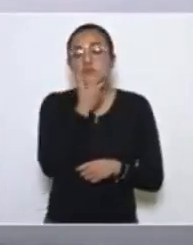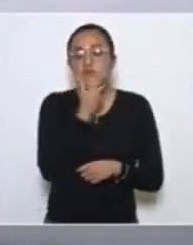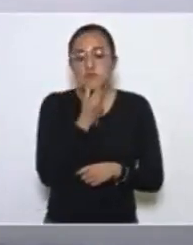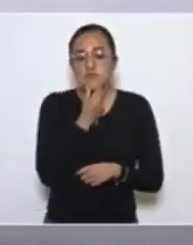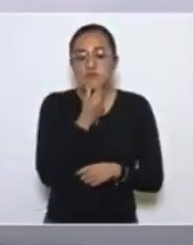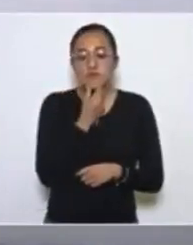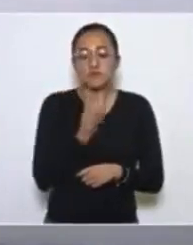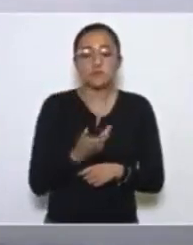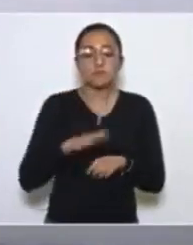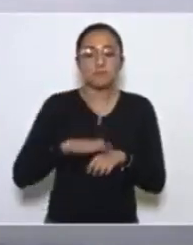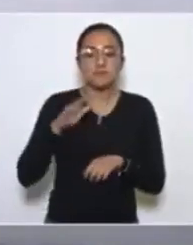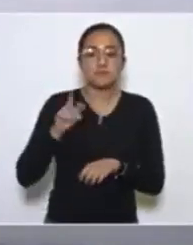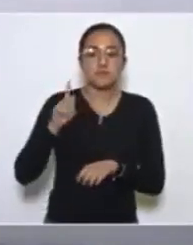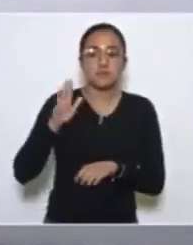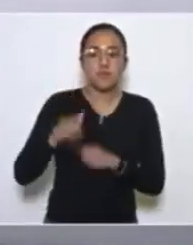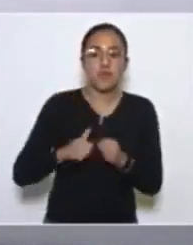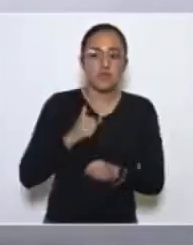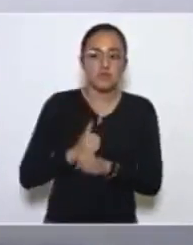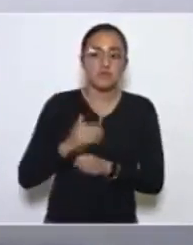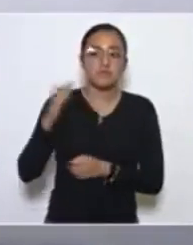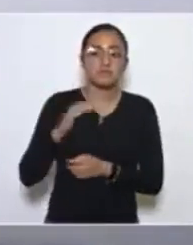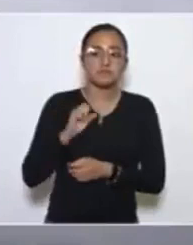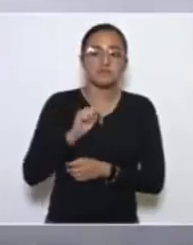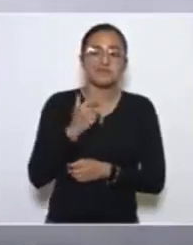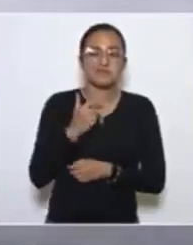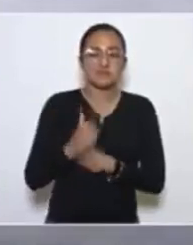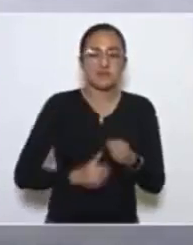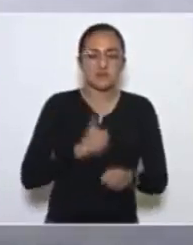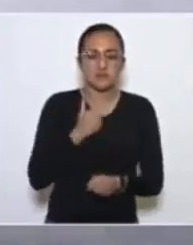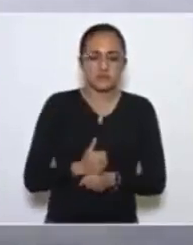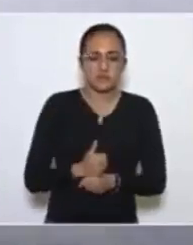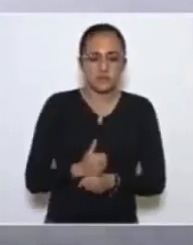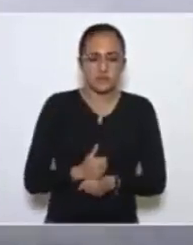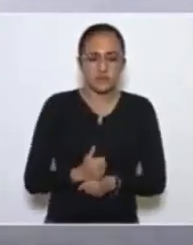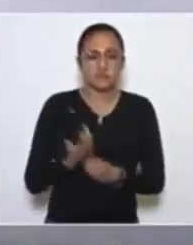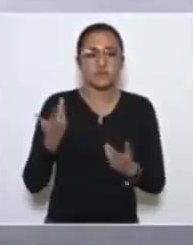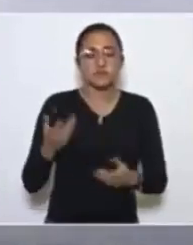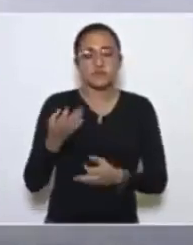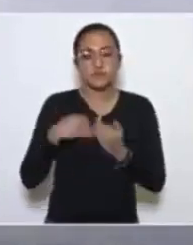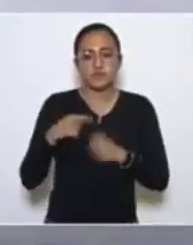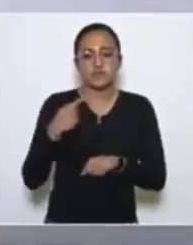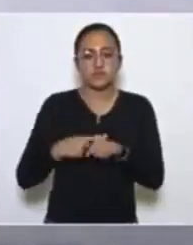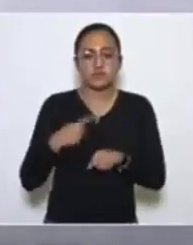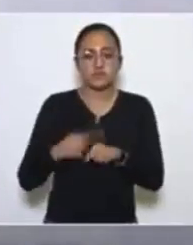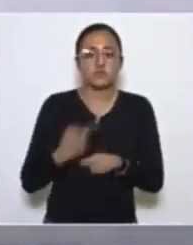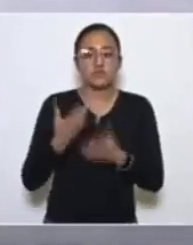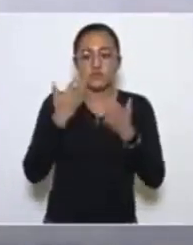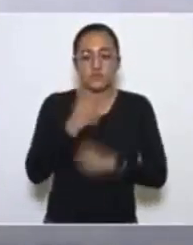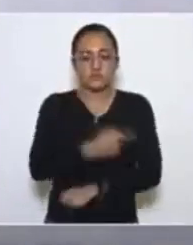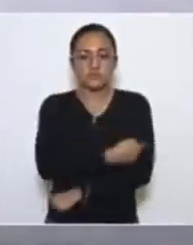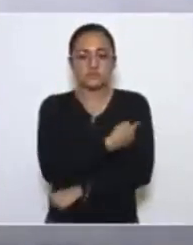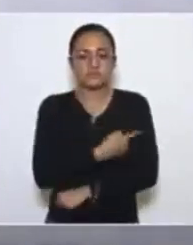el mayor de 75 años, el menor de 67 años, comórbidos y no estaban vacunados. Es cuanto, gobernador.